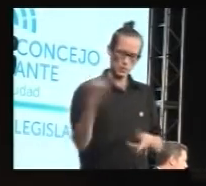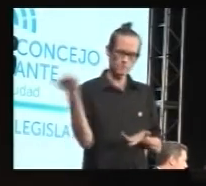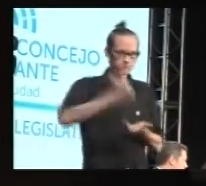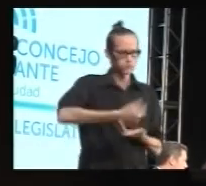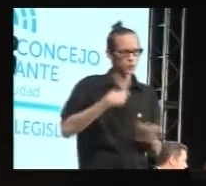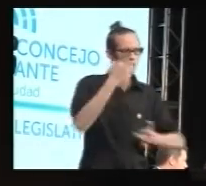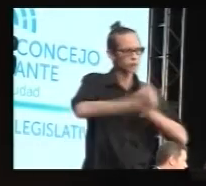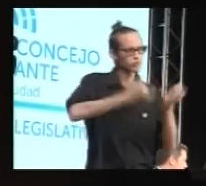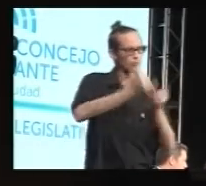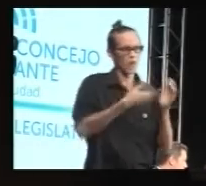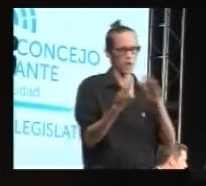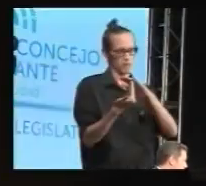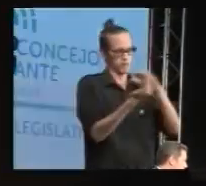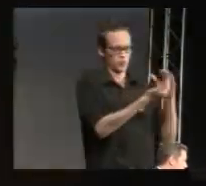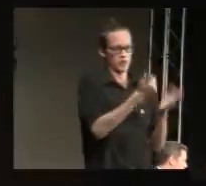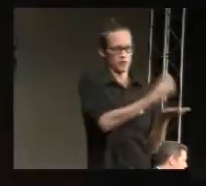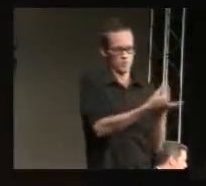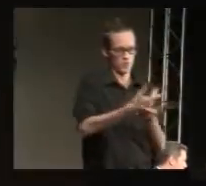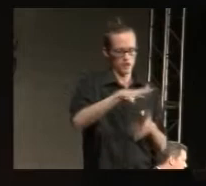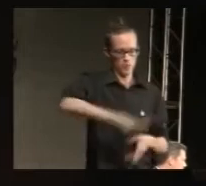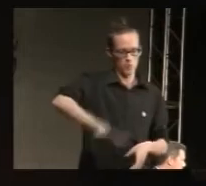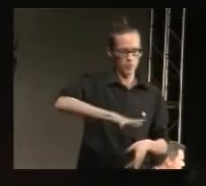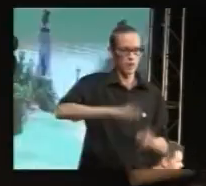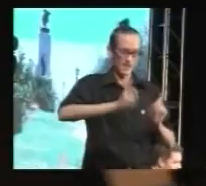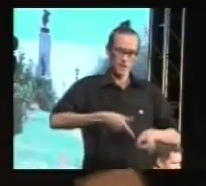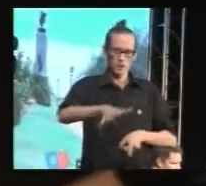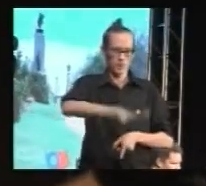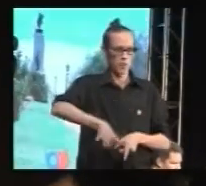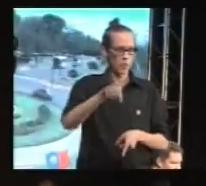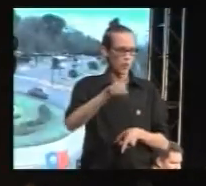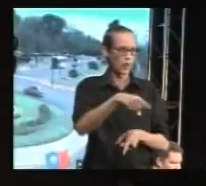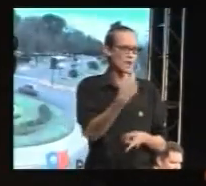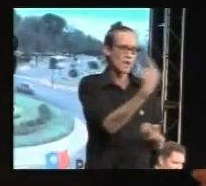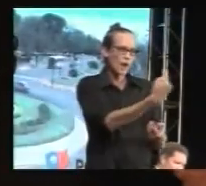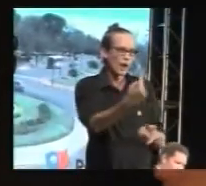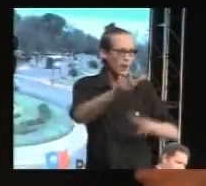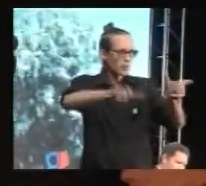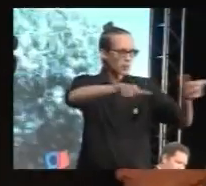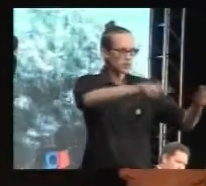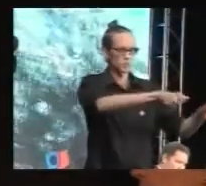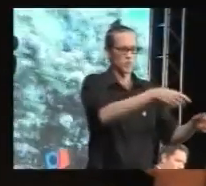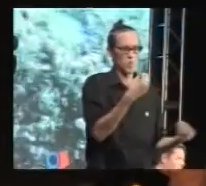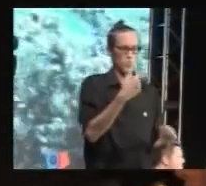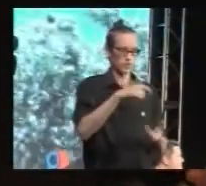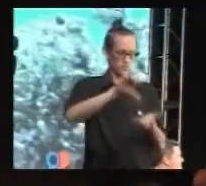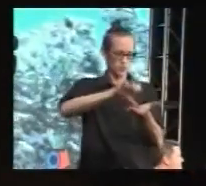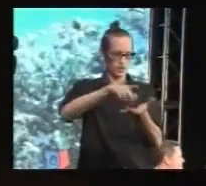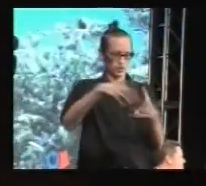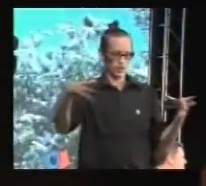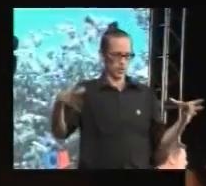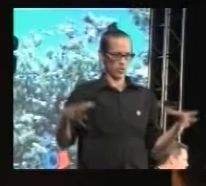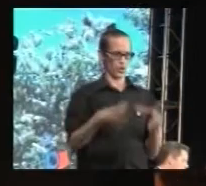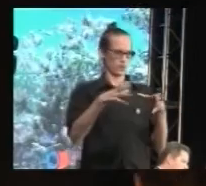los representantes del pueblo, ante el pueblo mismo y ante cada vecino. Porque la ciudad la construimos entre